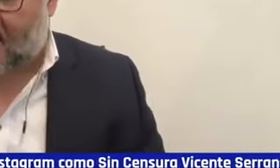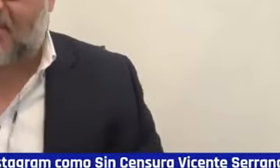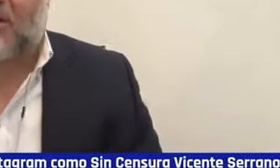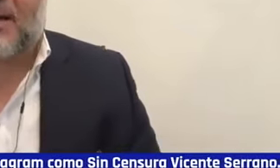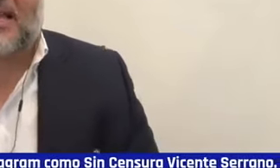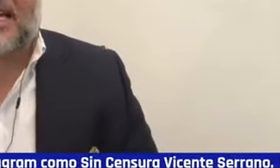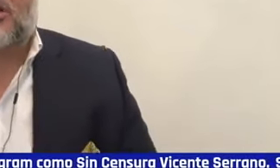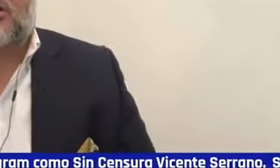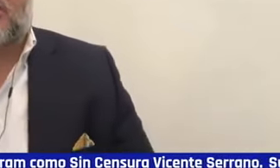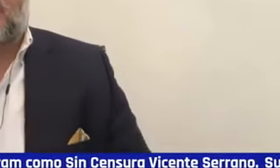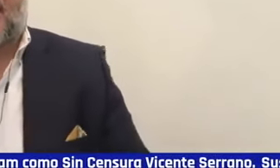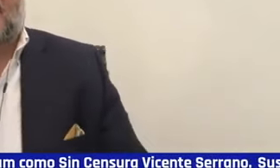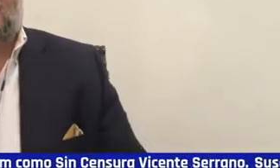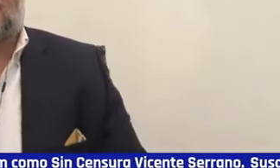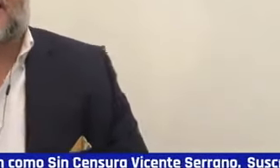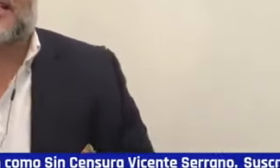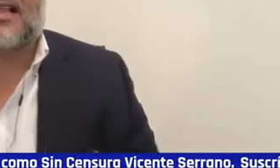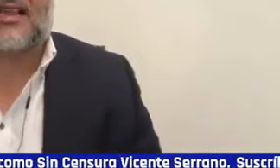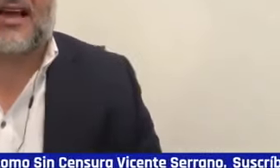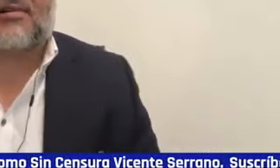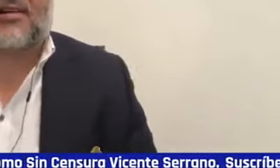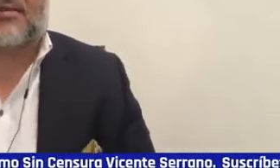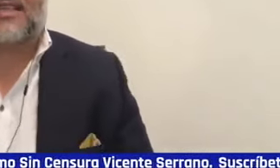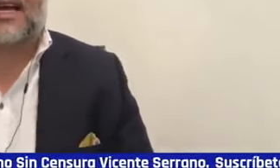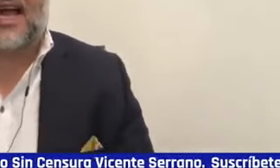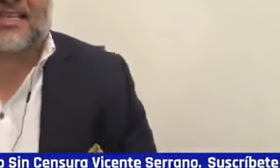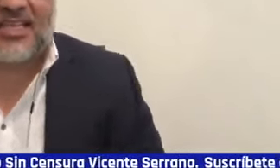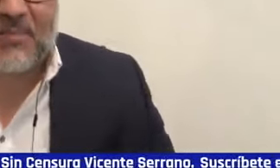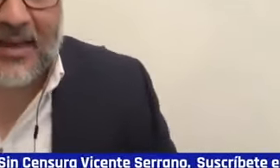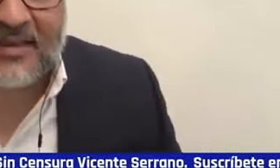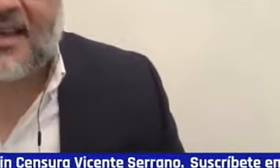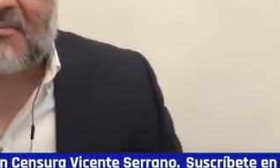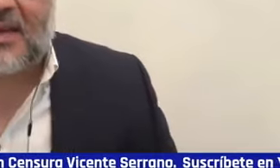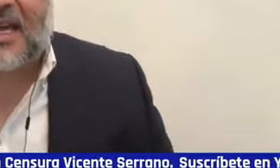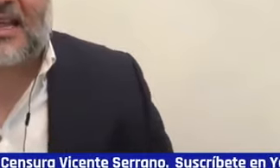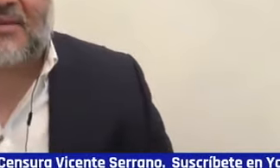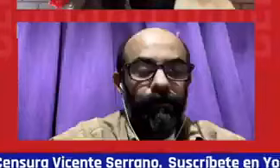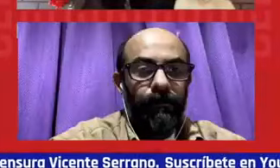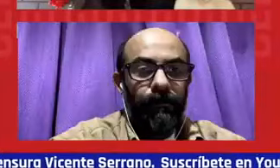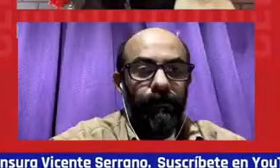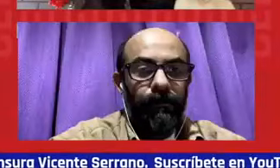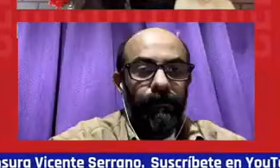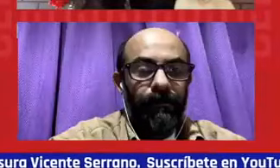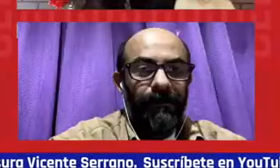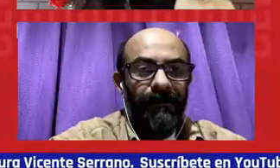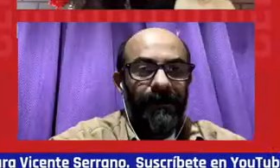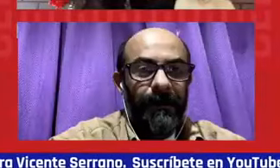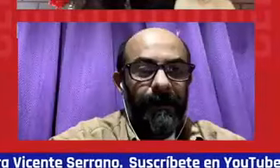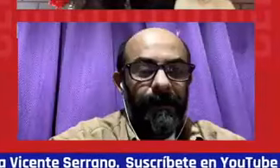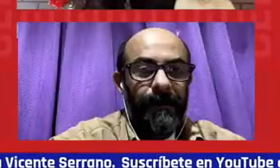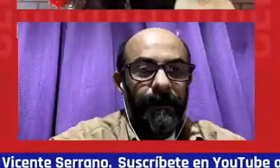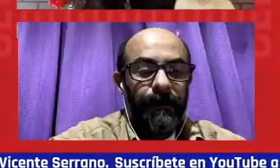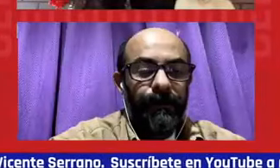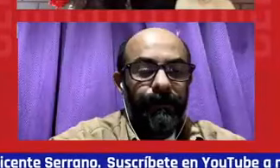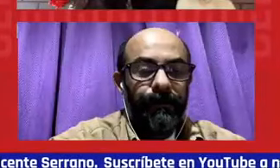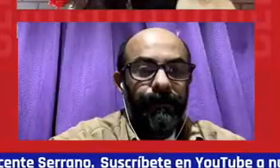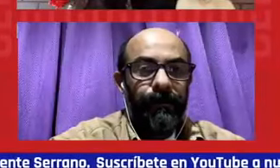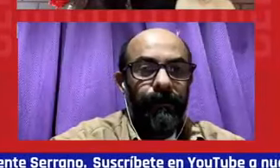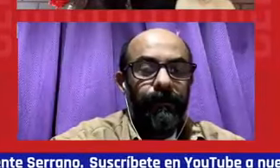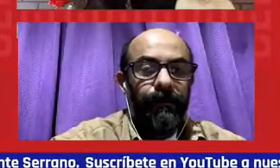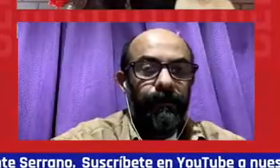maestro Ramiro Padilla Tondo para esta mesa de diálogo que va a sacar chispas. Mi querida Meme, te saludo con mucho gusto. Ramiro,